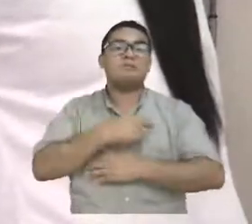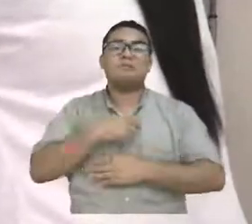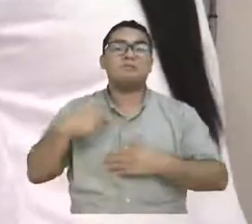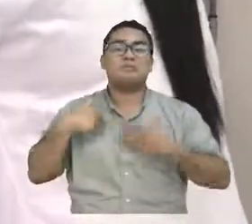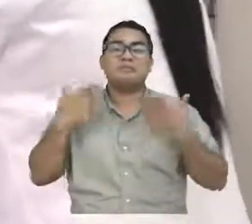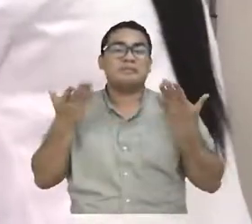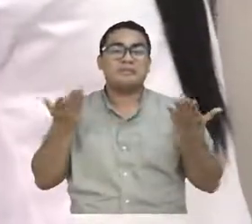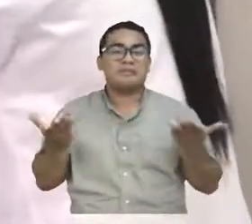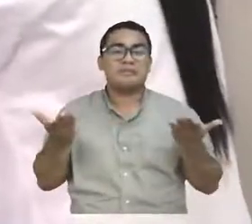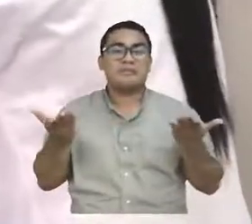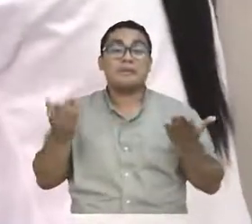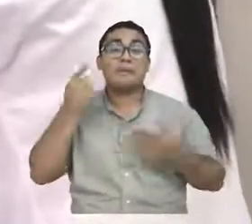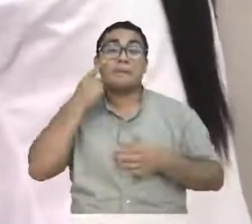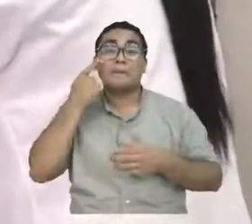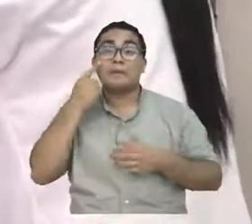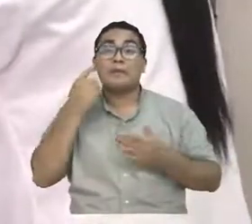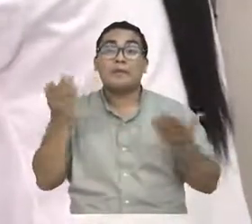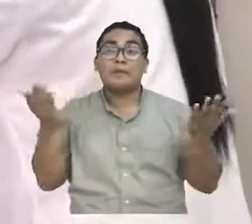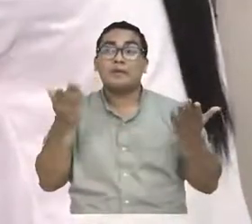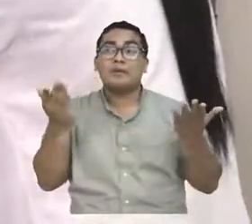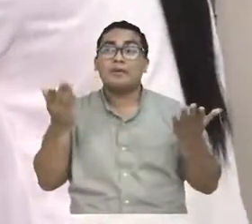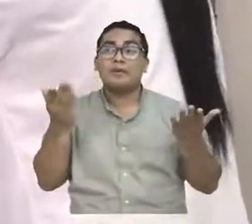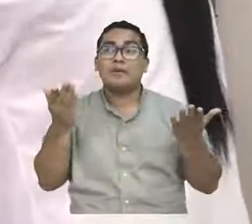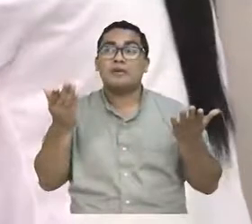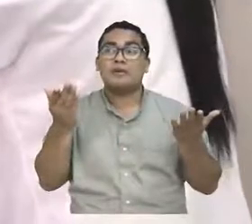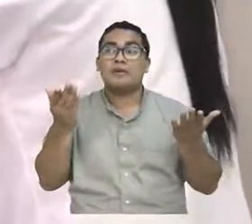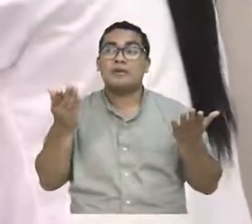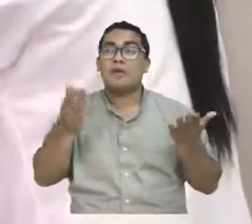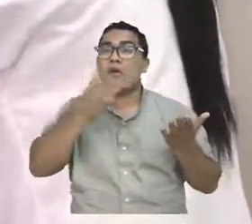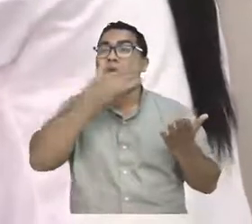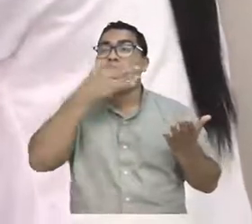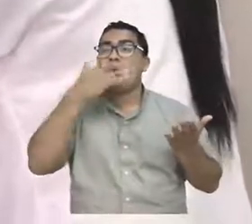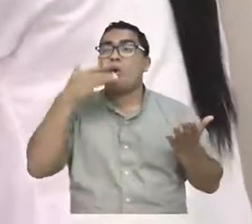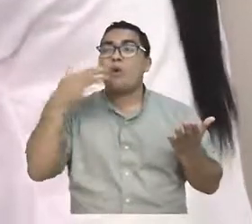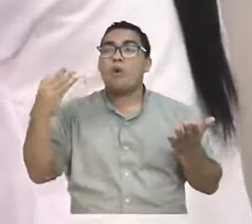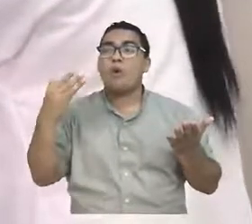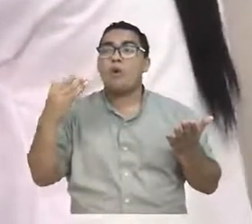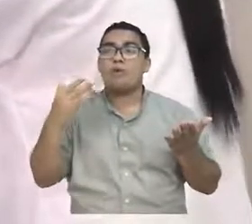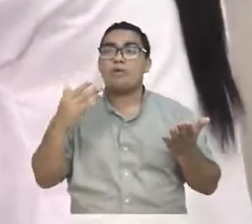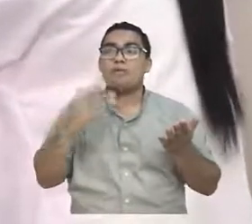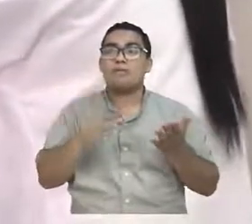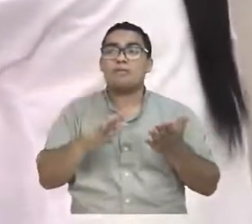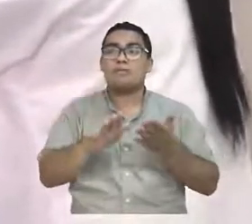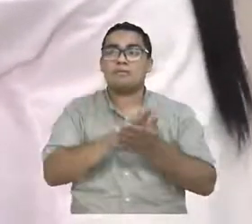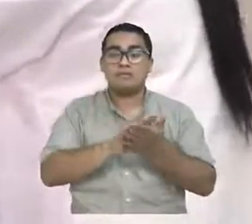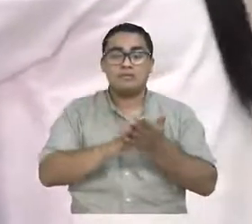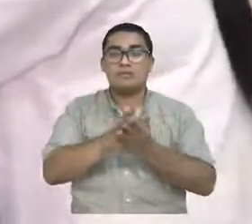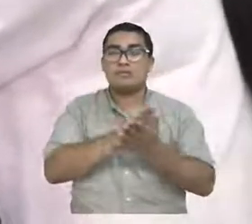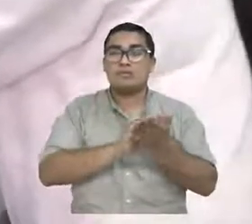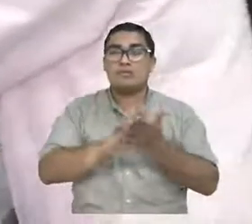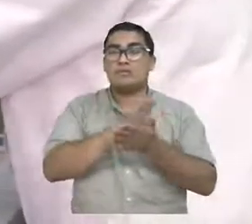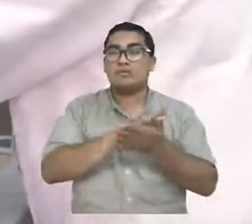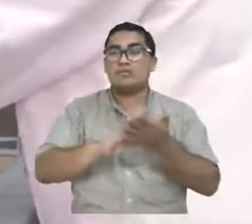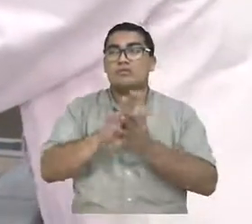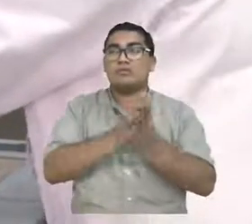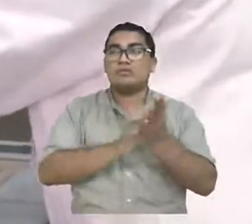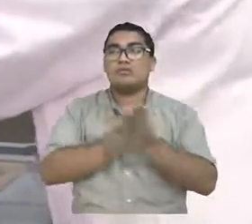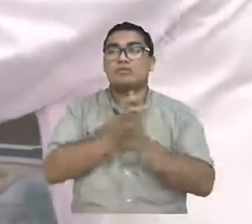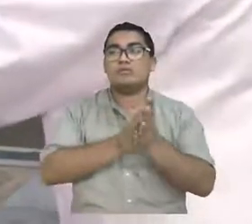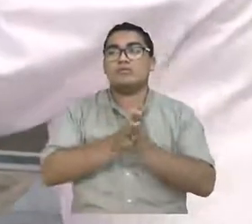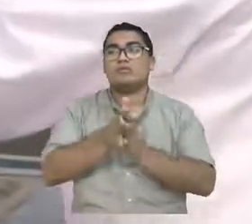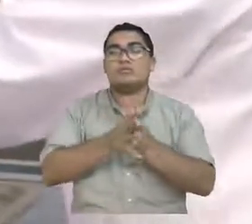ver cómo funciona realmente es llenarnos un poquito de colorante en las manos y vamos haciendo la técnica para ver